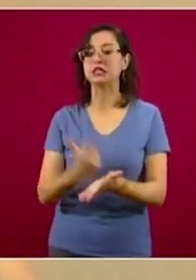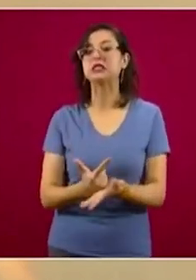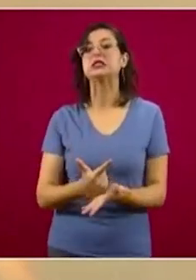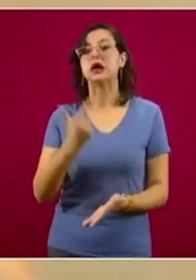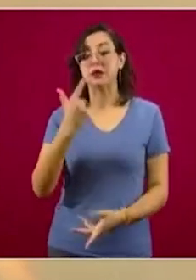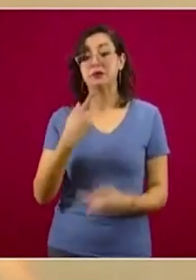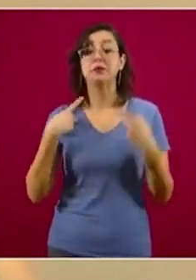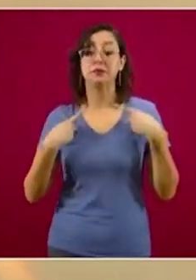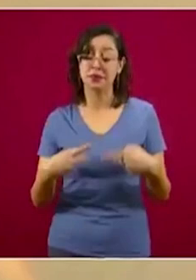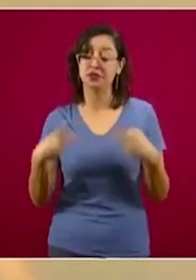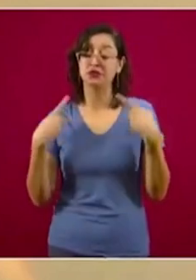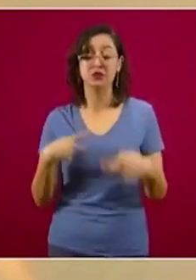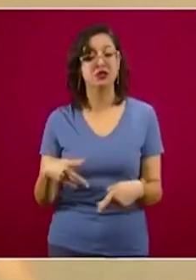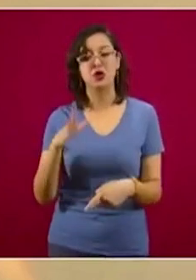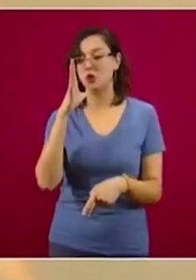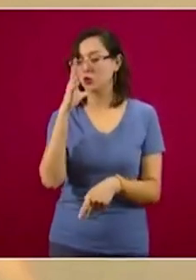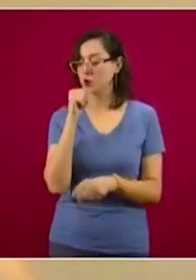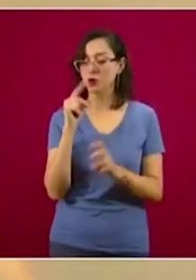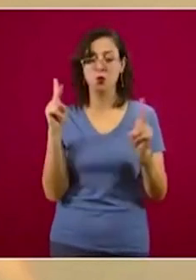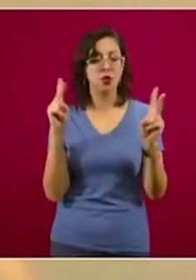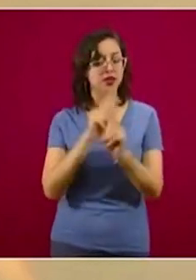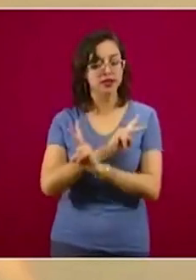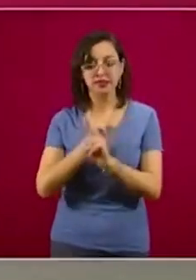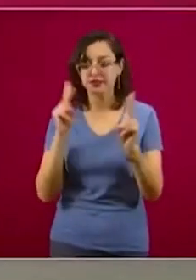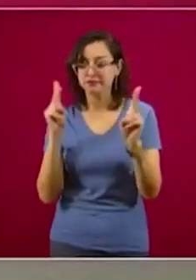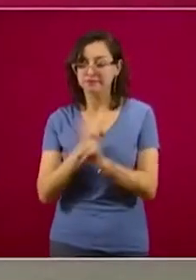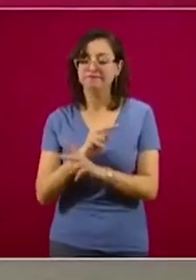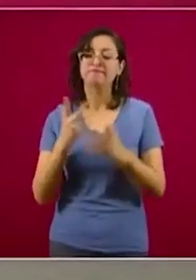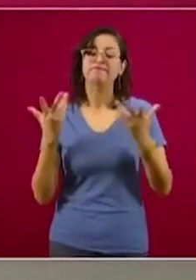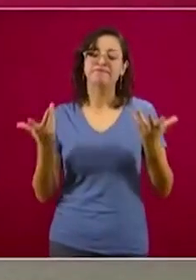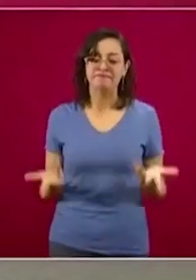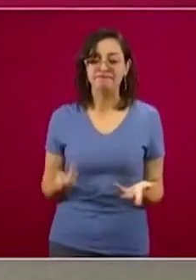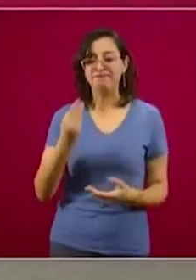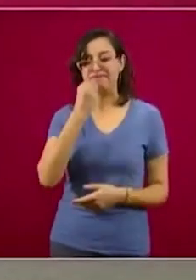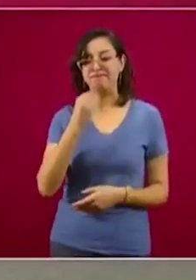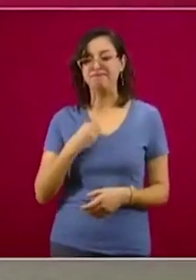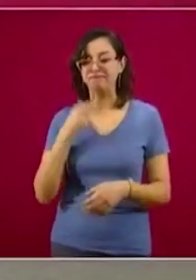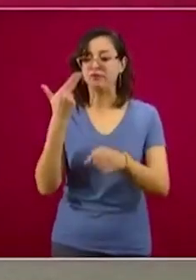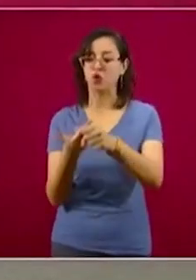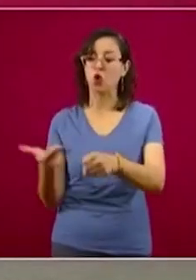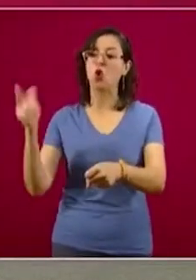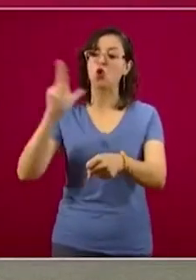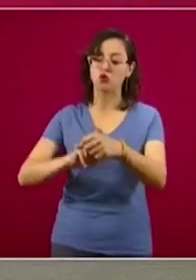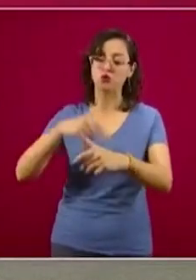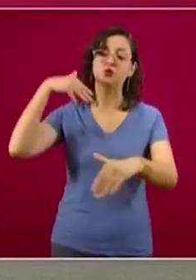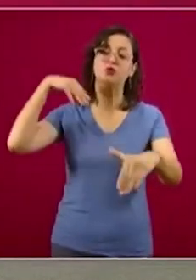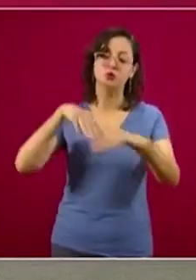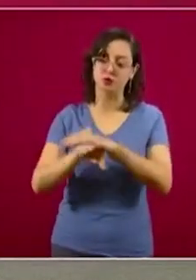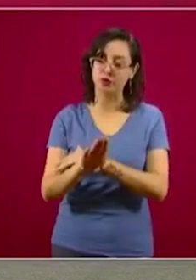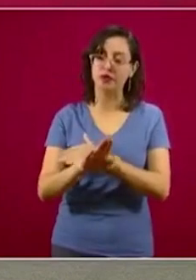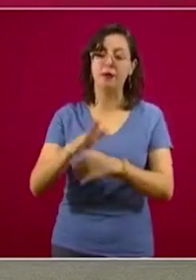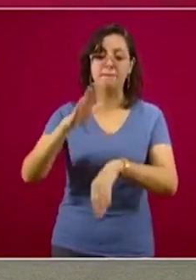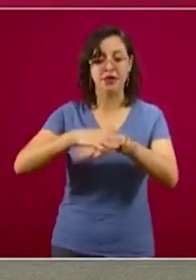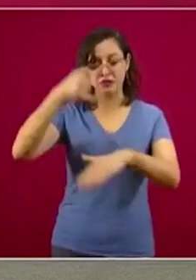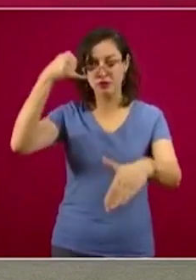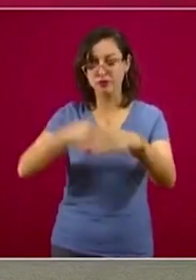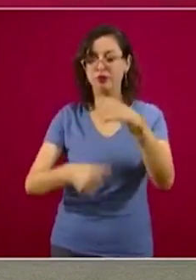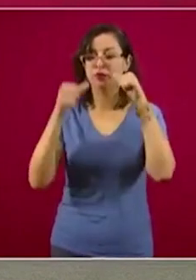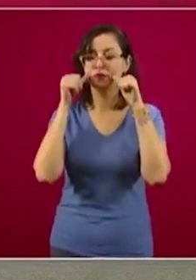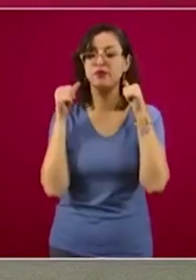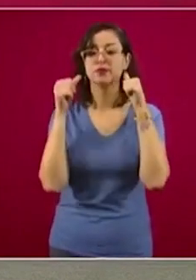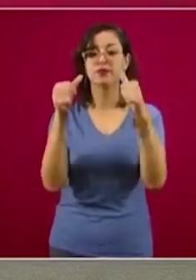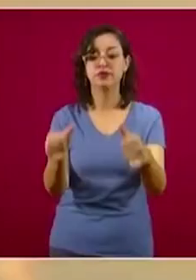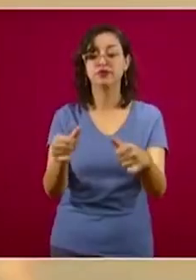personas no puedan respirar y entonces tengan que hospitalizarse y tener otro tipo de atención más importante